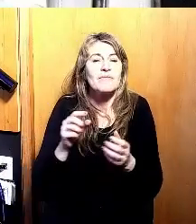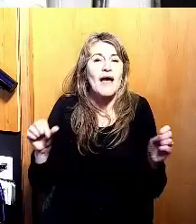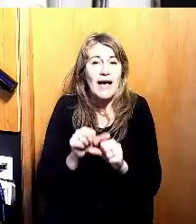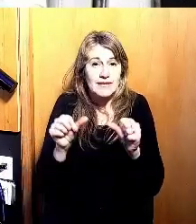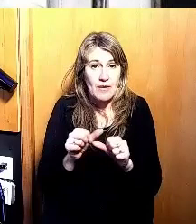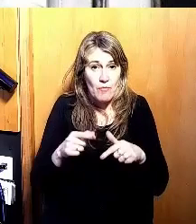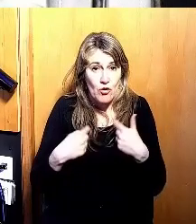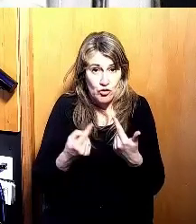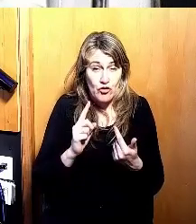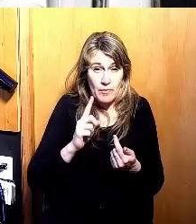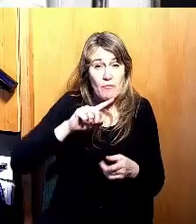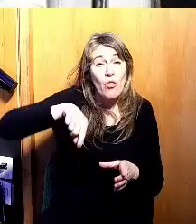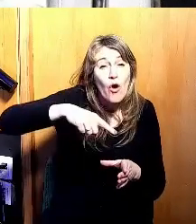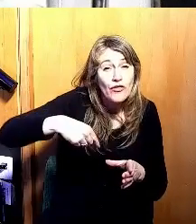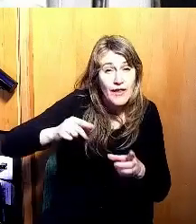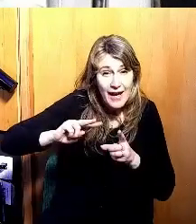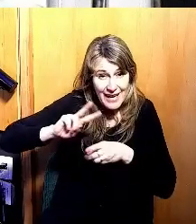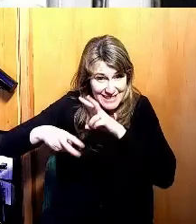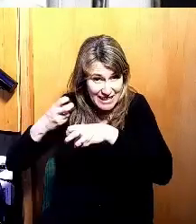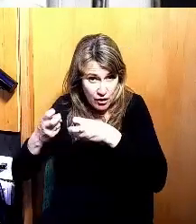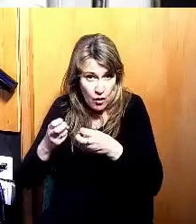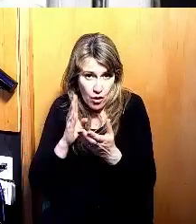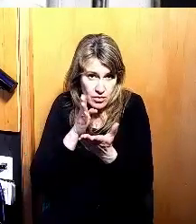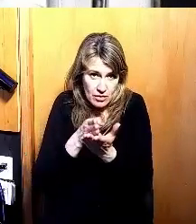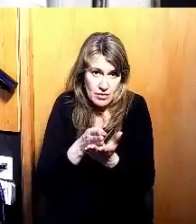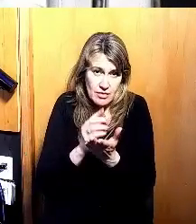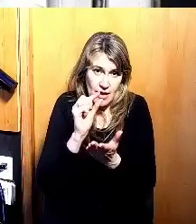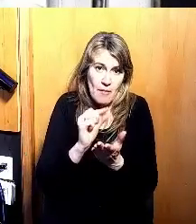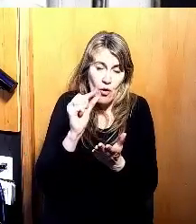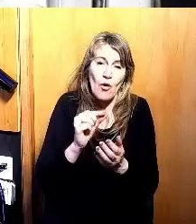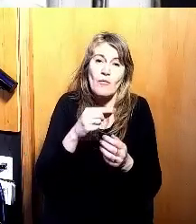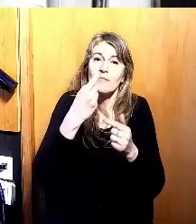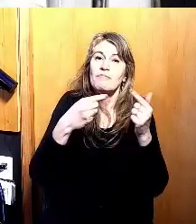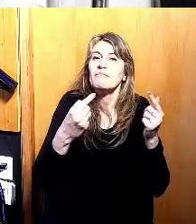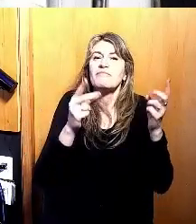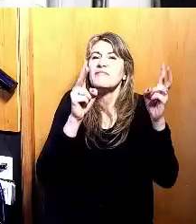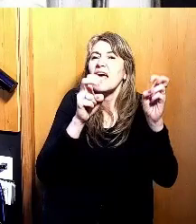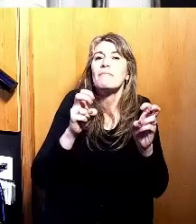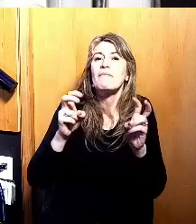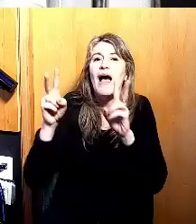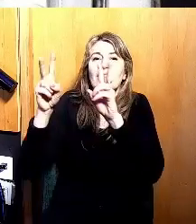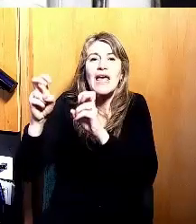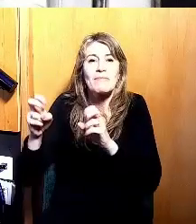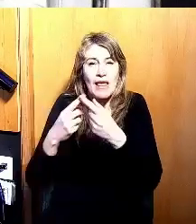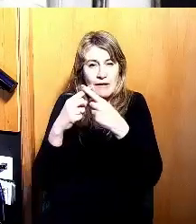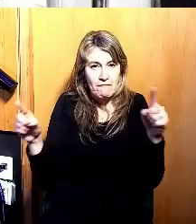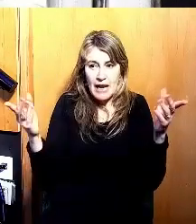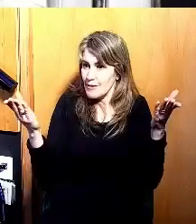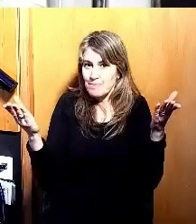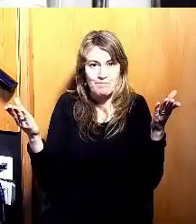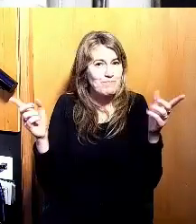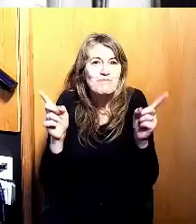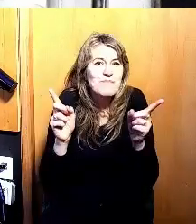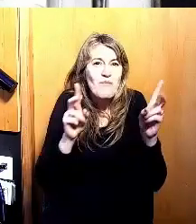vía Donde Reciclo. Y finalmente la vinculación de disciplinas, empezar a entender que todos hablamos de cosas que están vinculadas y a partir de los datos tener